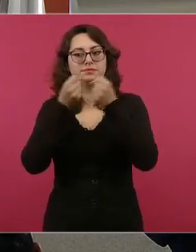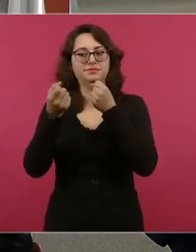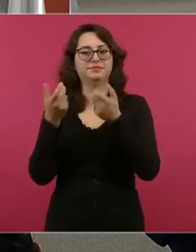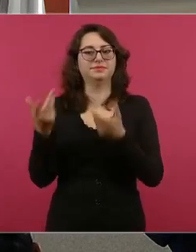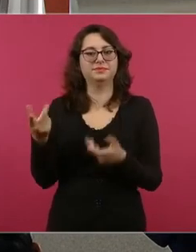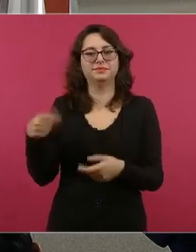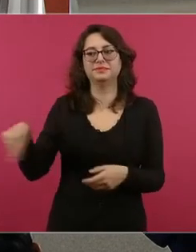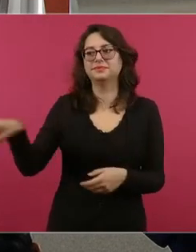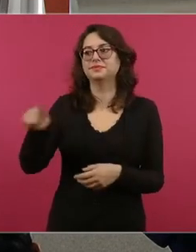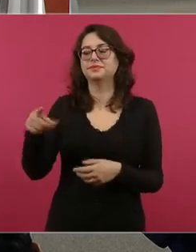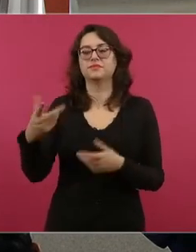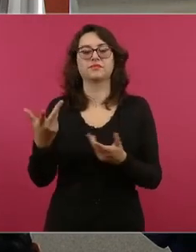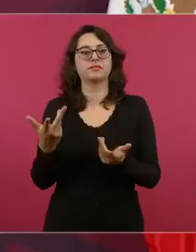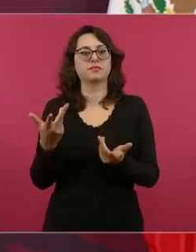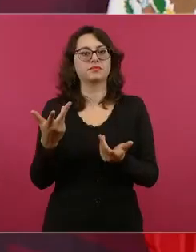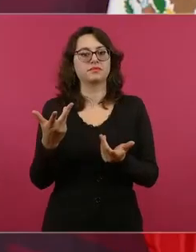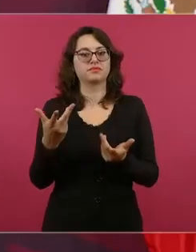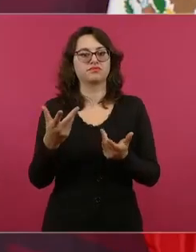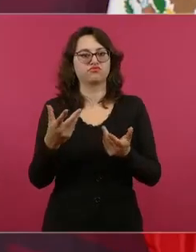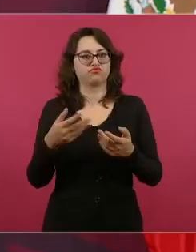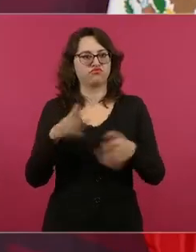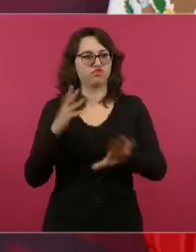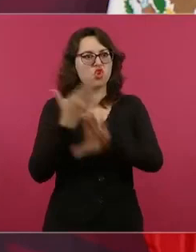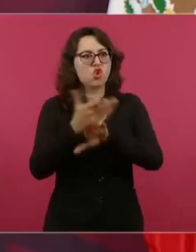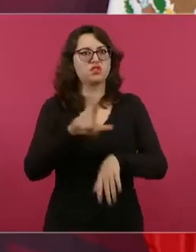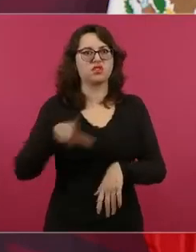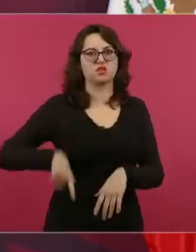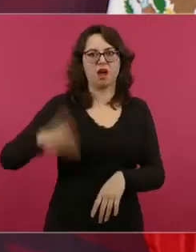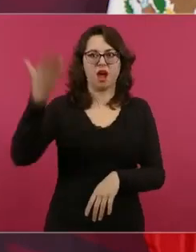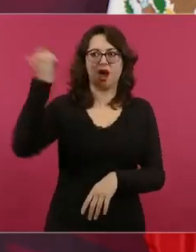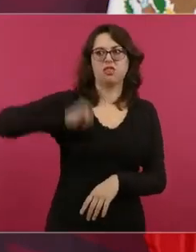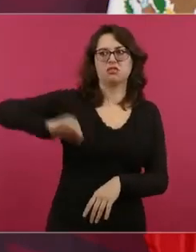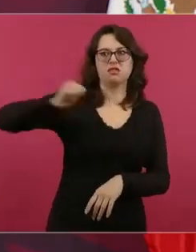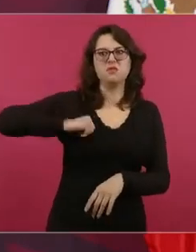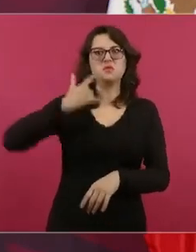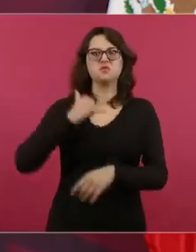y